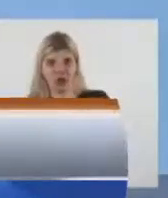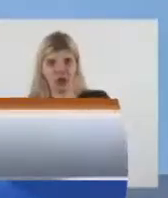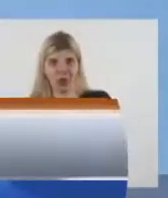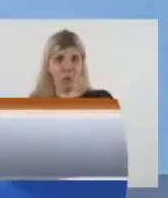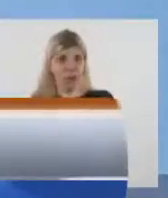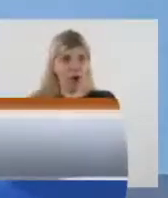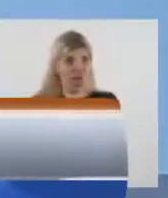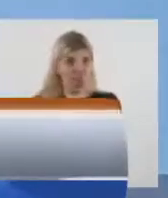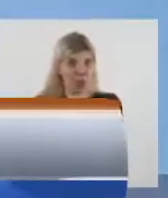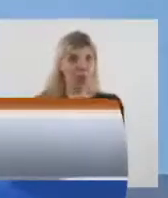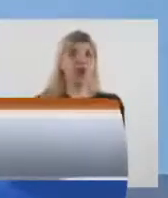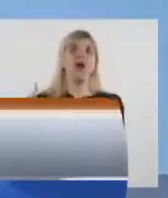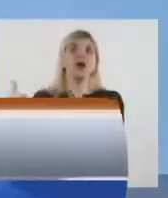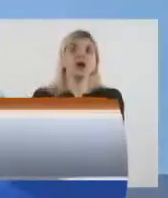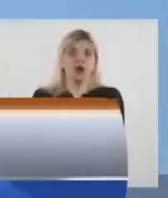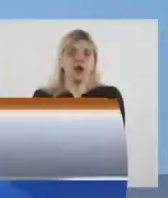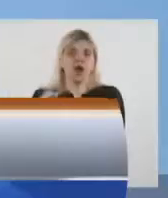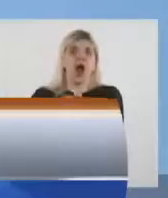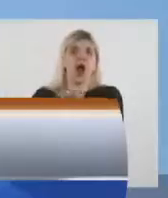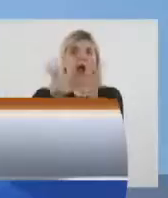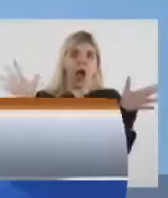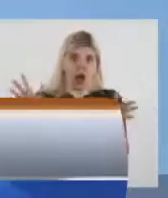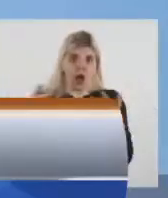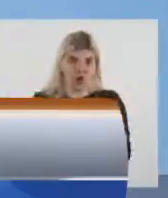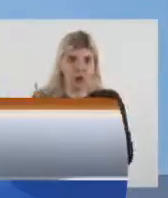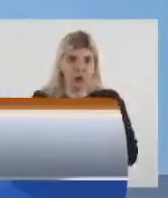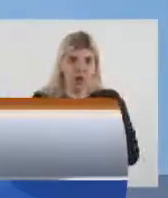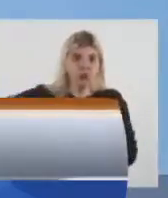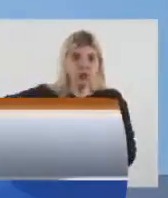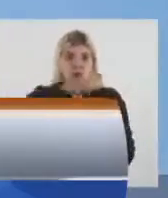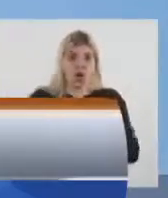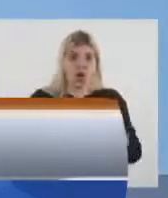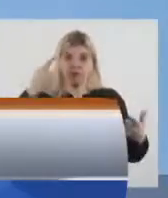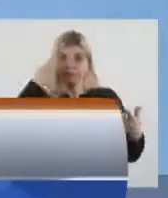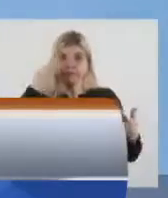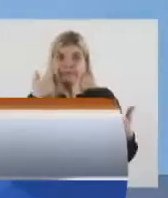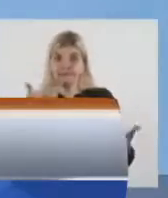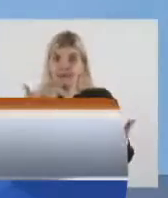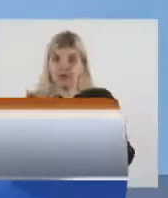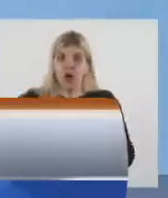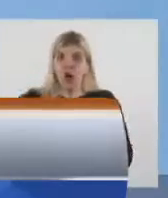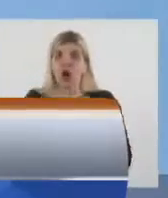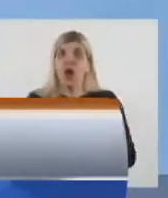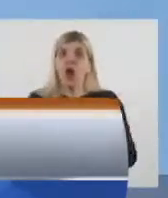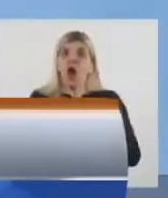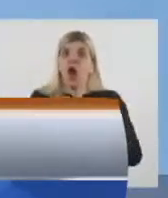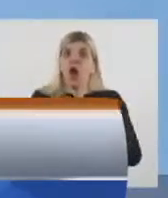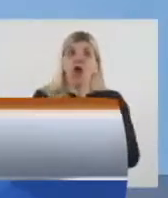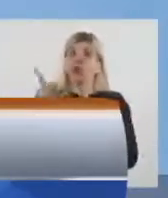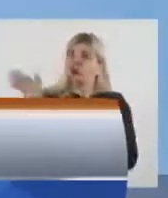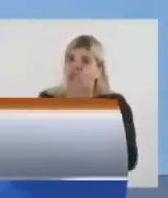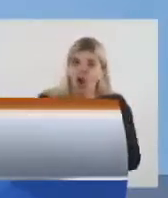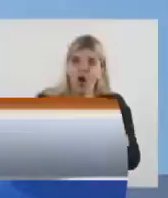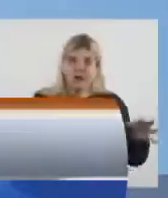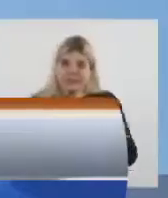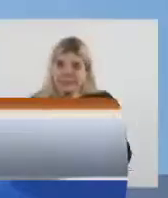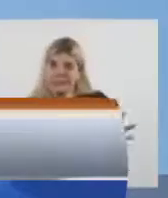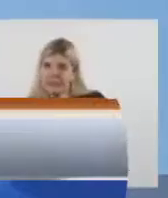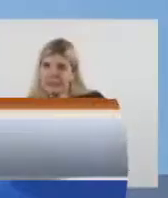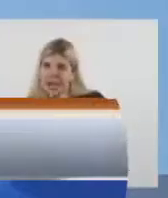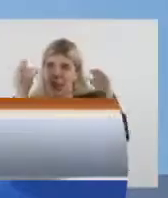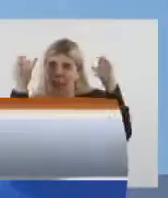que organizar toda la logística de envío a la argentina es una logística complicada